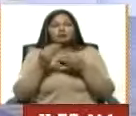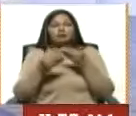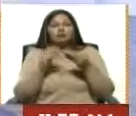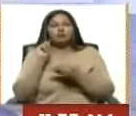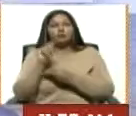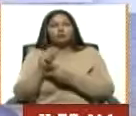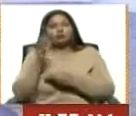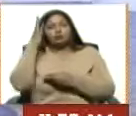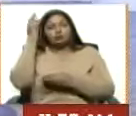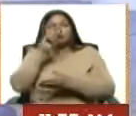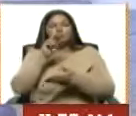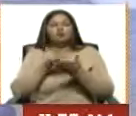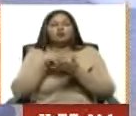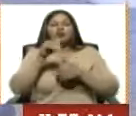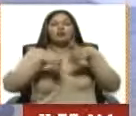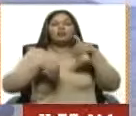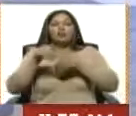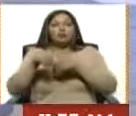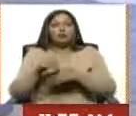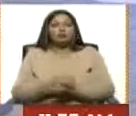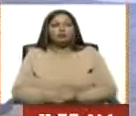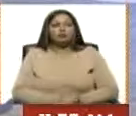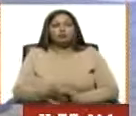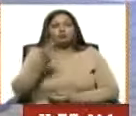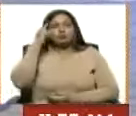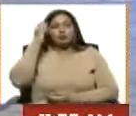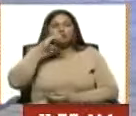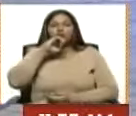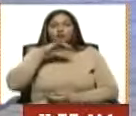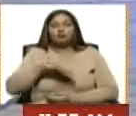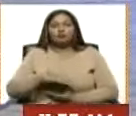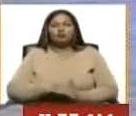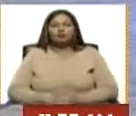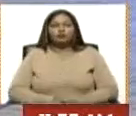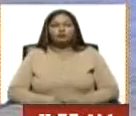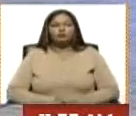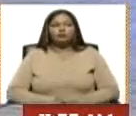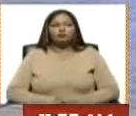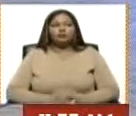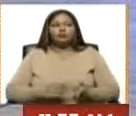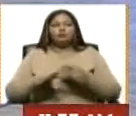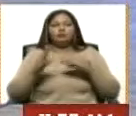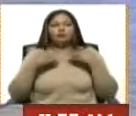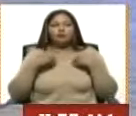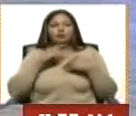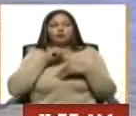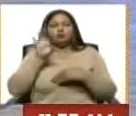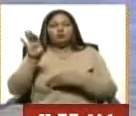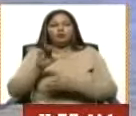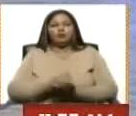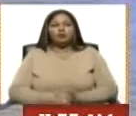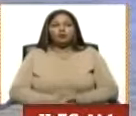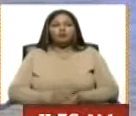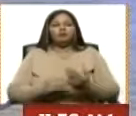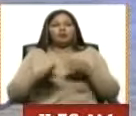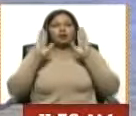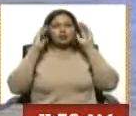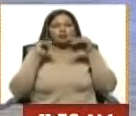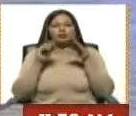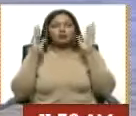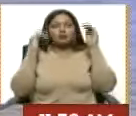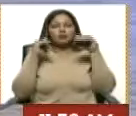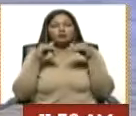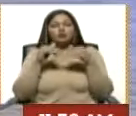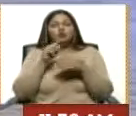desde el Consejo Nacional Electoral, un día histórico lo que se va a vivir en nuestro país. Así que bueno, bien atentos, nos vamos.